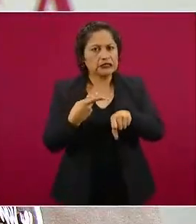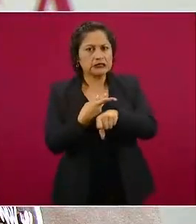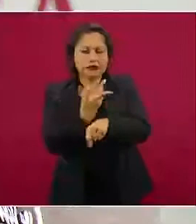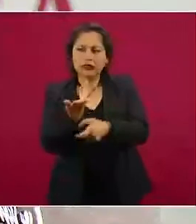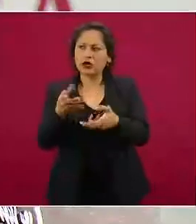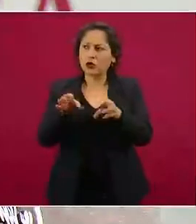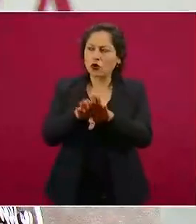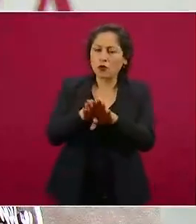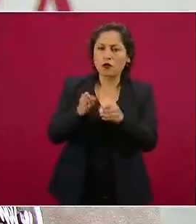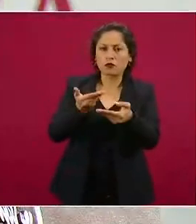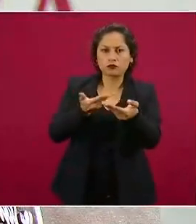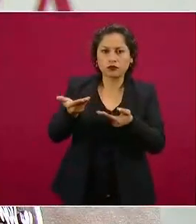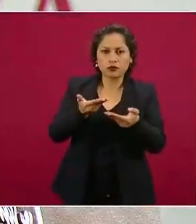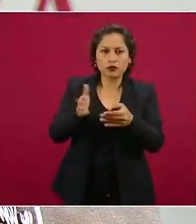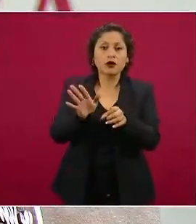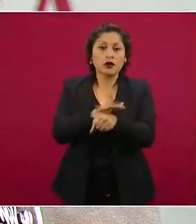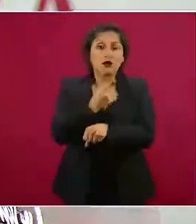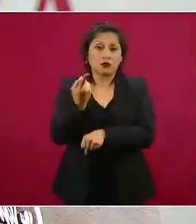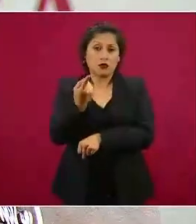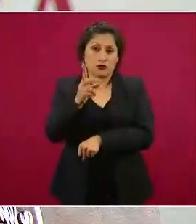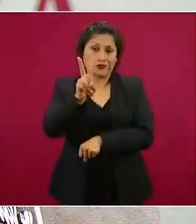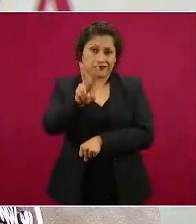se padece de un bloqueo aquí interno,